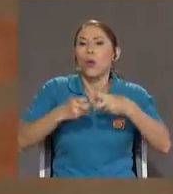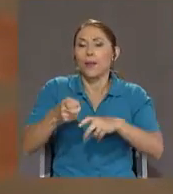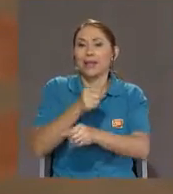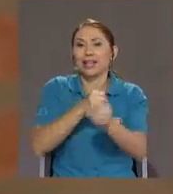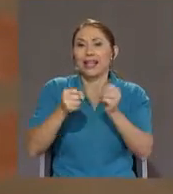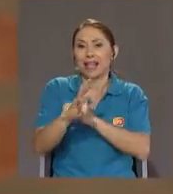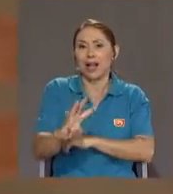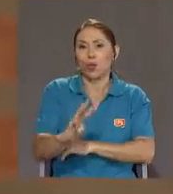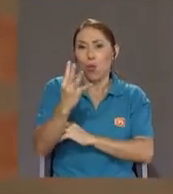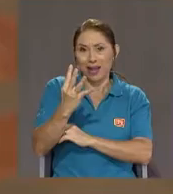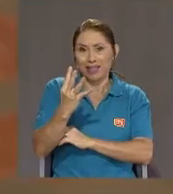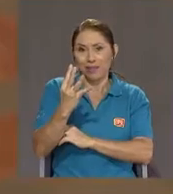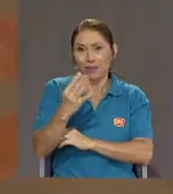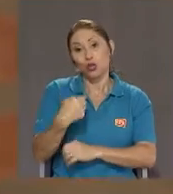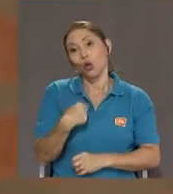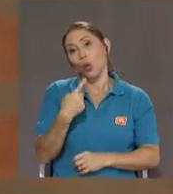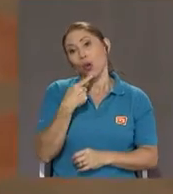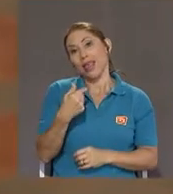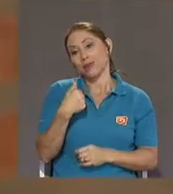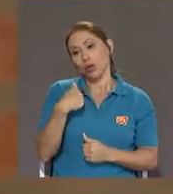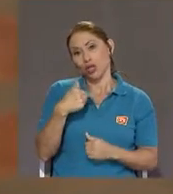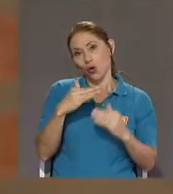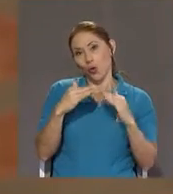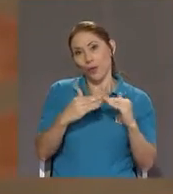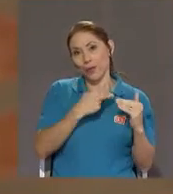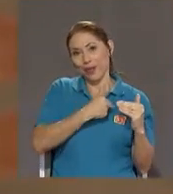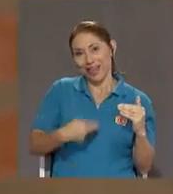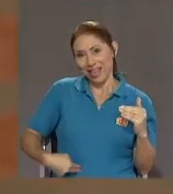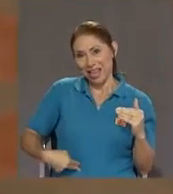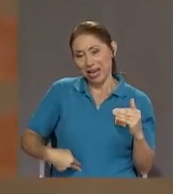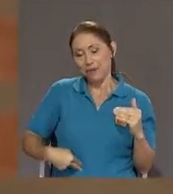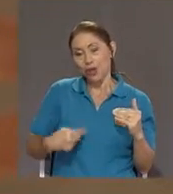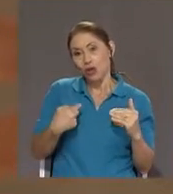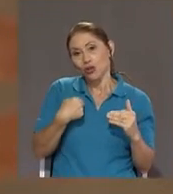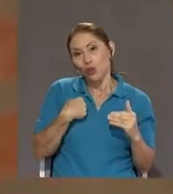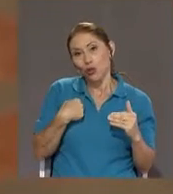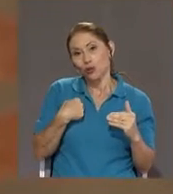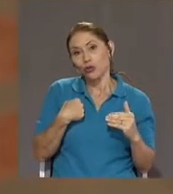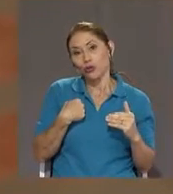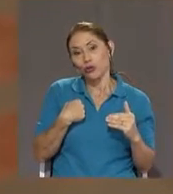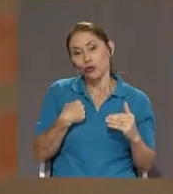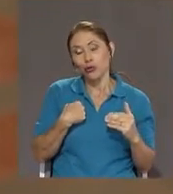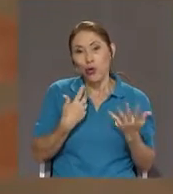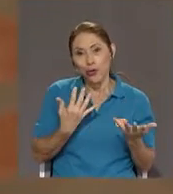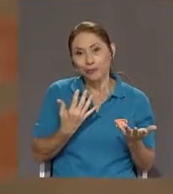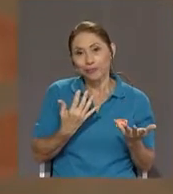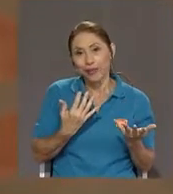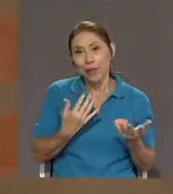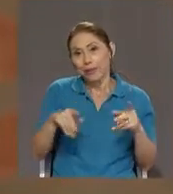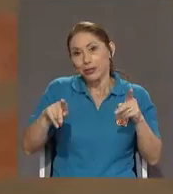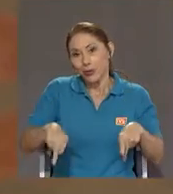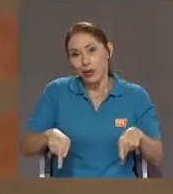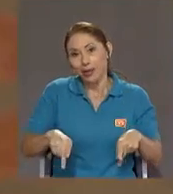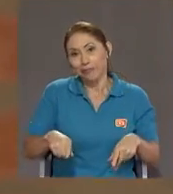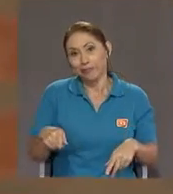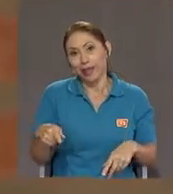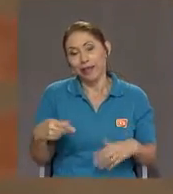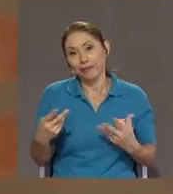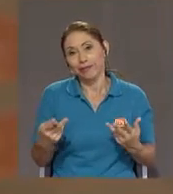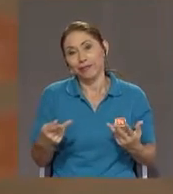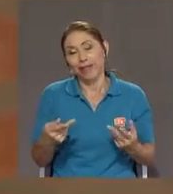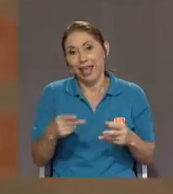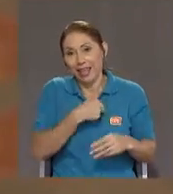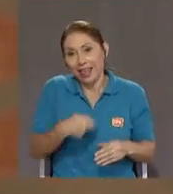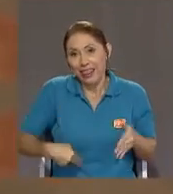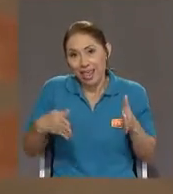es que, yo lo voy a decir en herediano, yo soy un polito herediano, ni tatica Dios